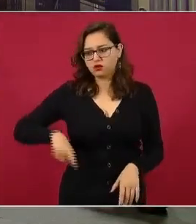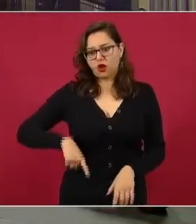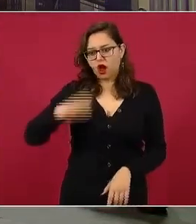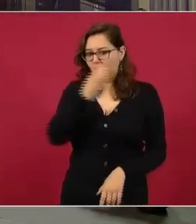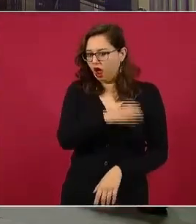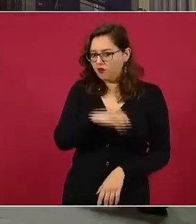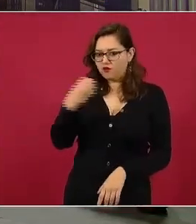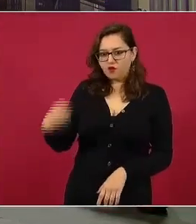pero